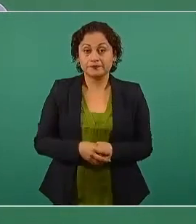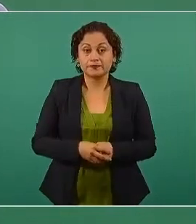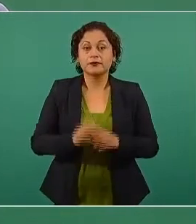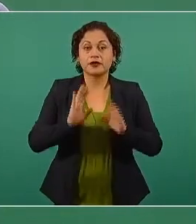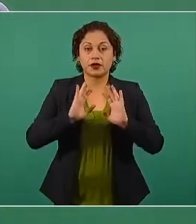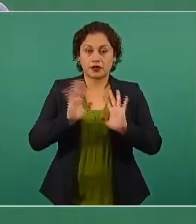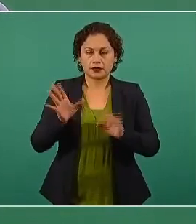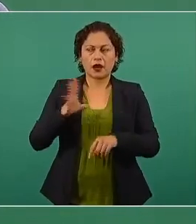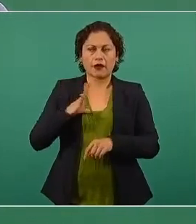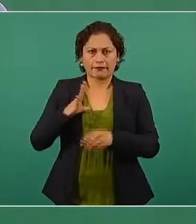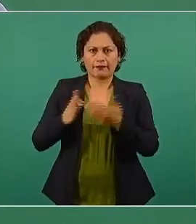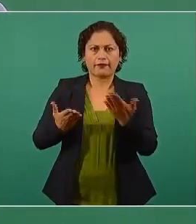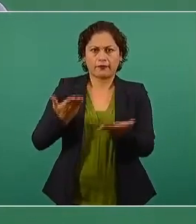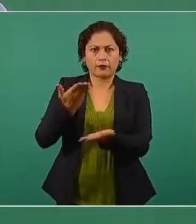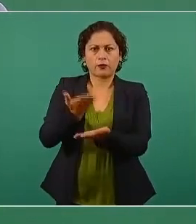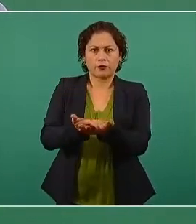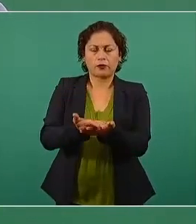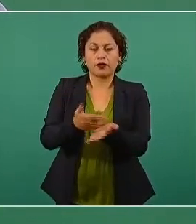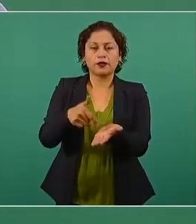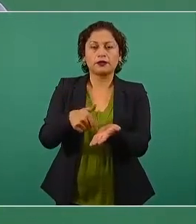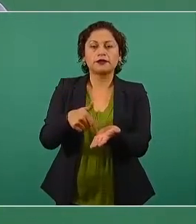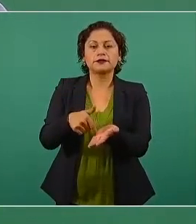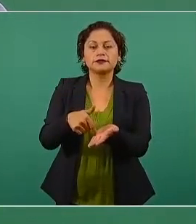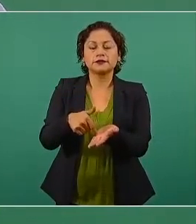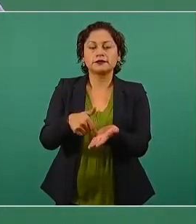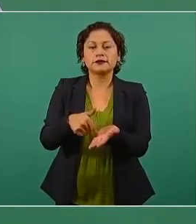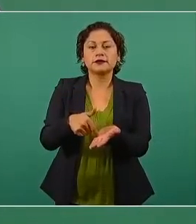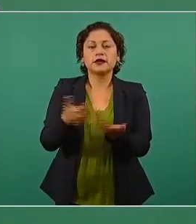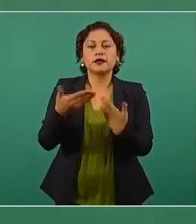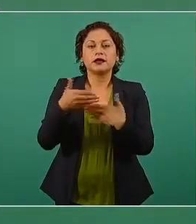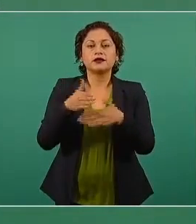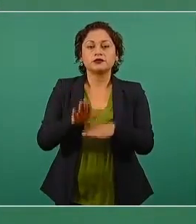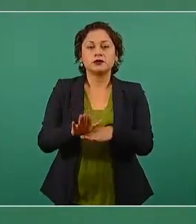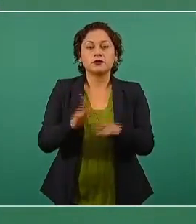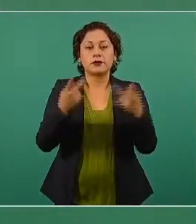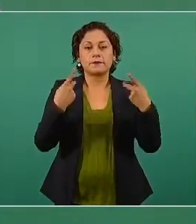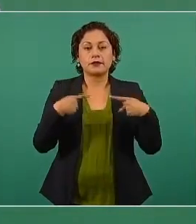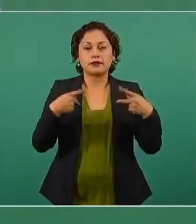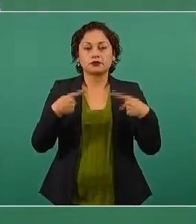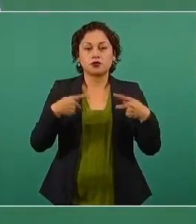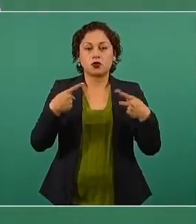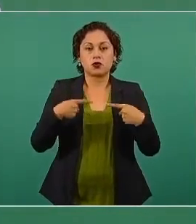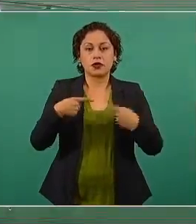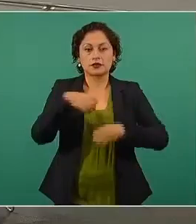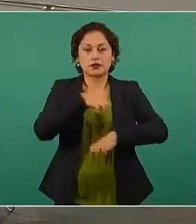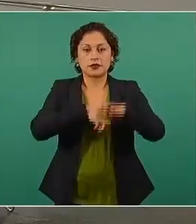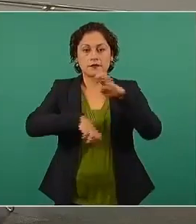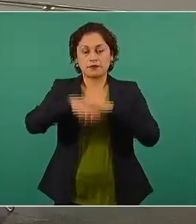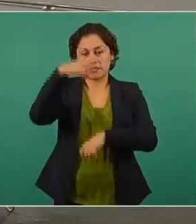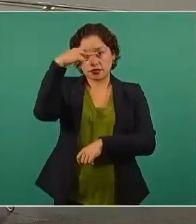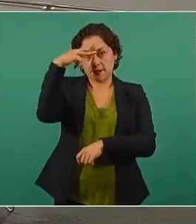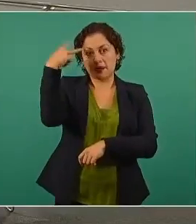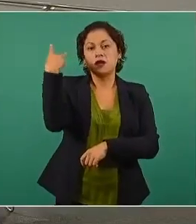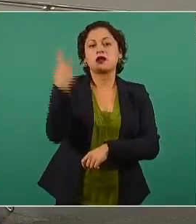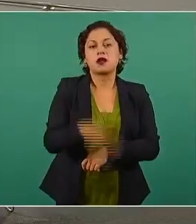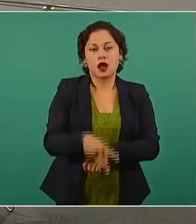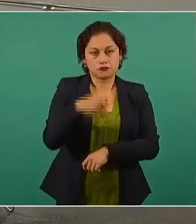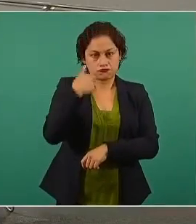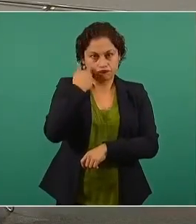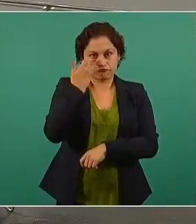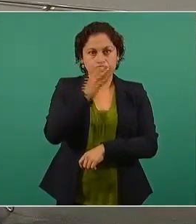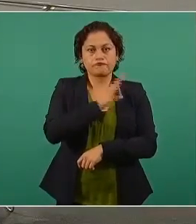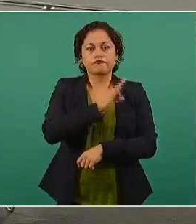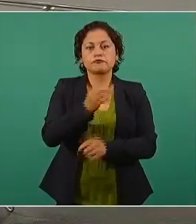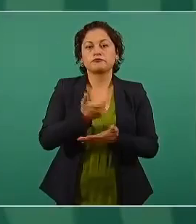propuesta de inversionistas mexicanos. Okay. Ellos Yo creo que es